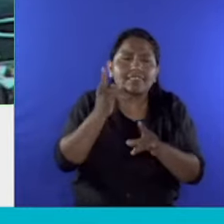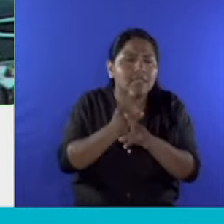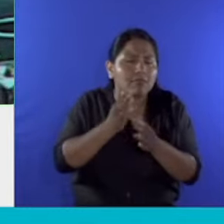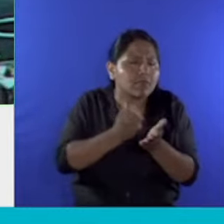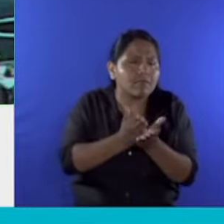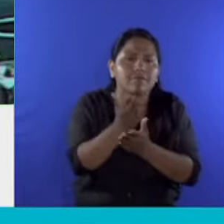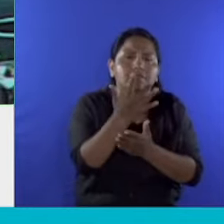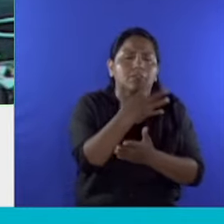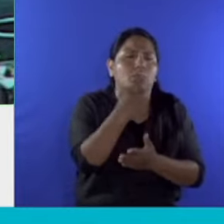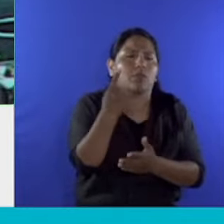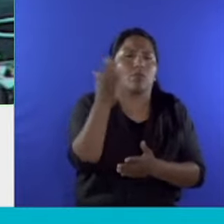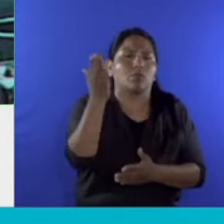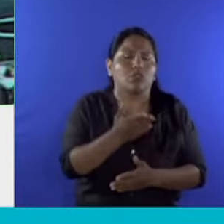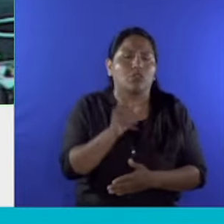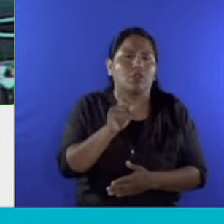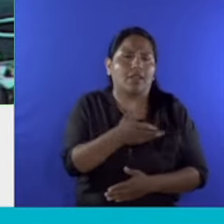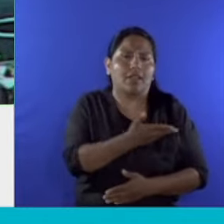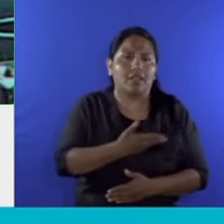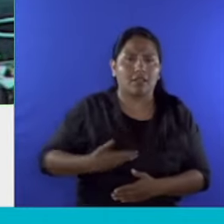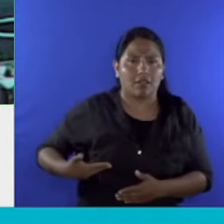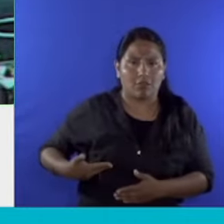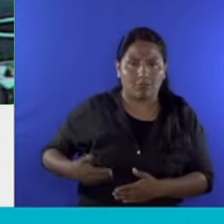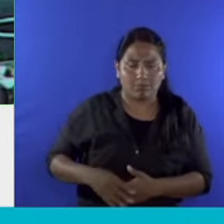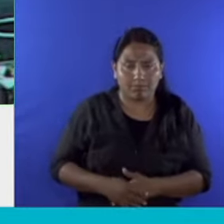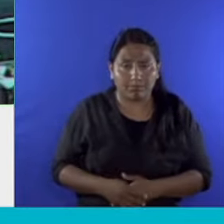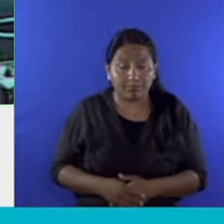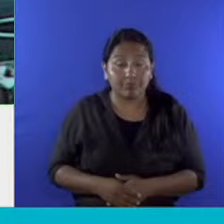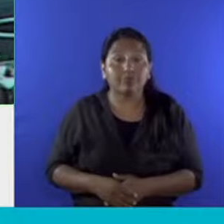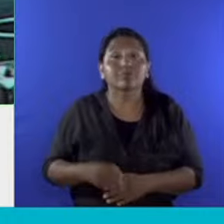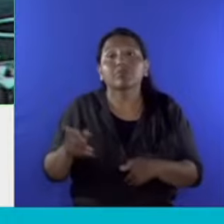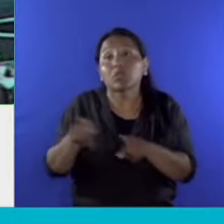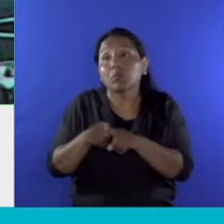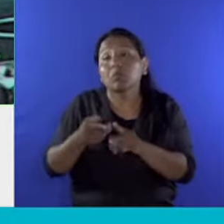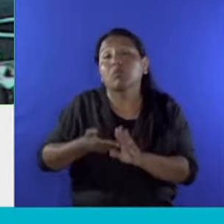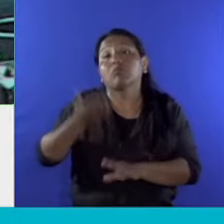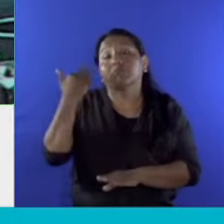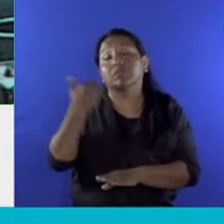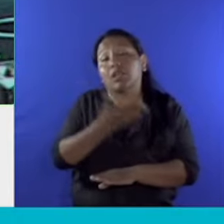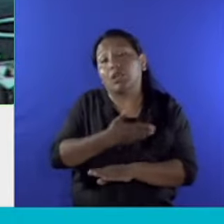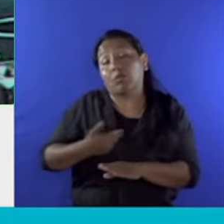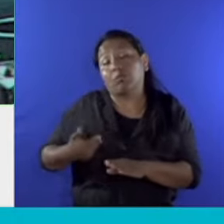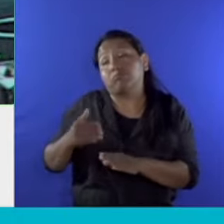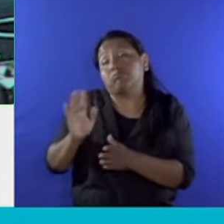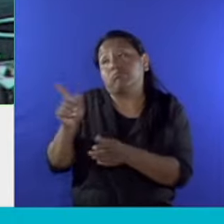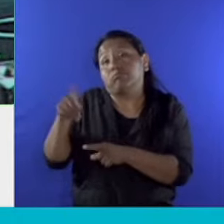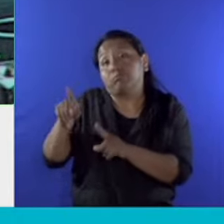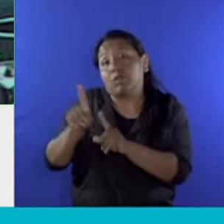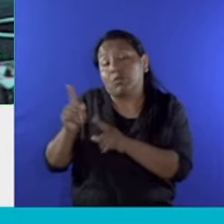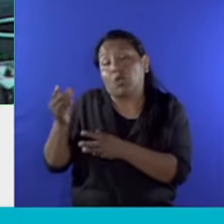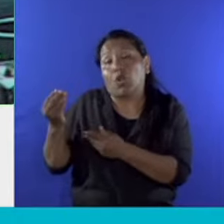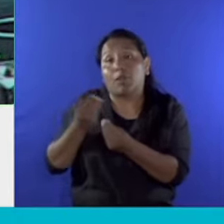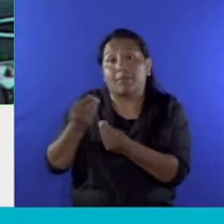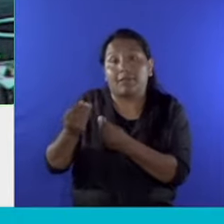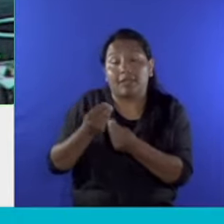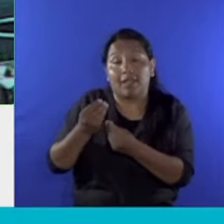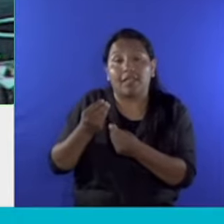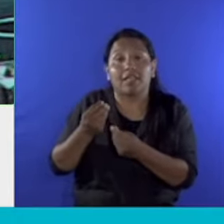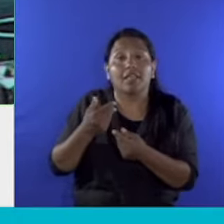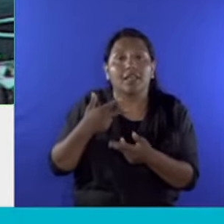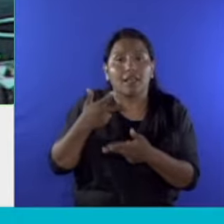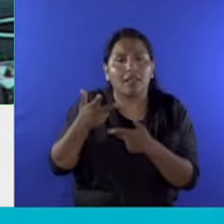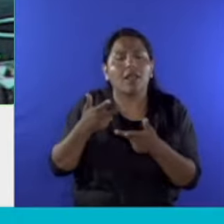del Estado. Y lo hacen gobiernos que en su momento, o representantes de gobiernos que en su momento